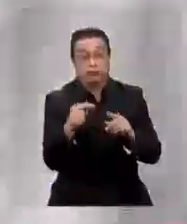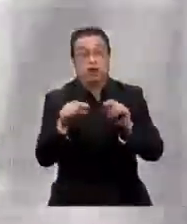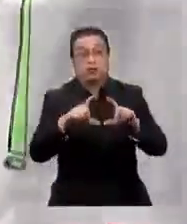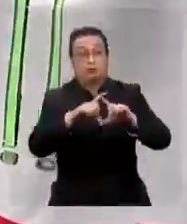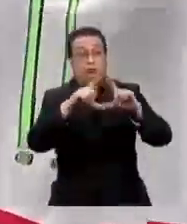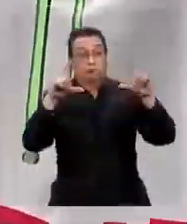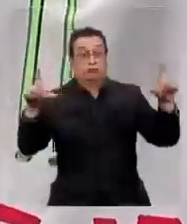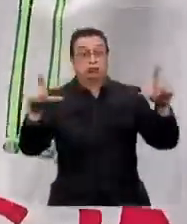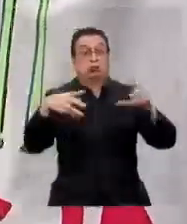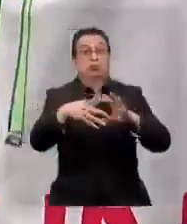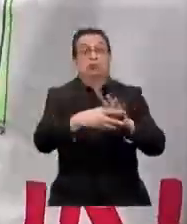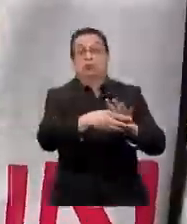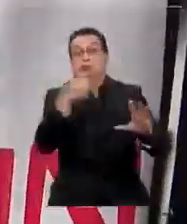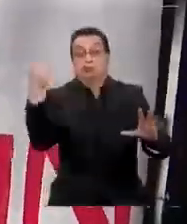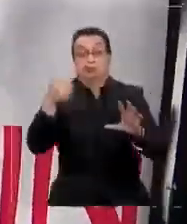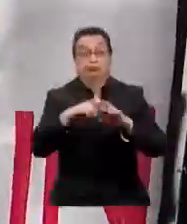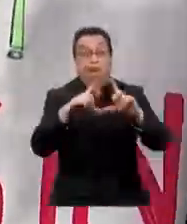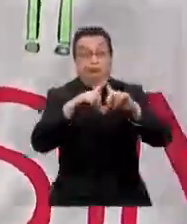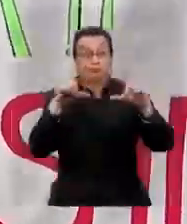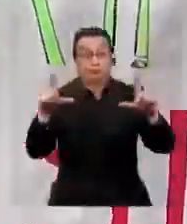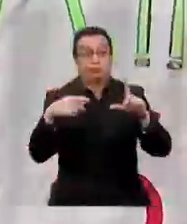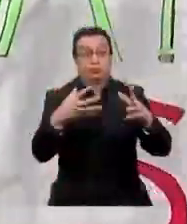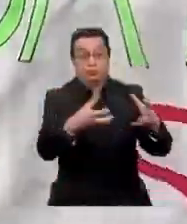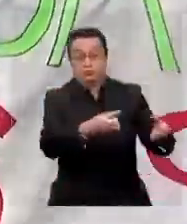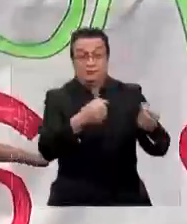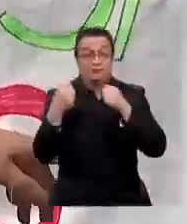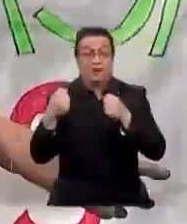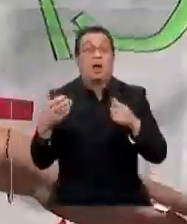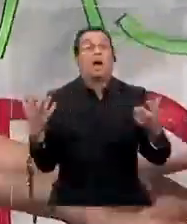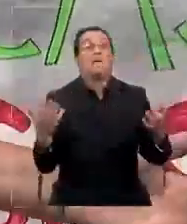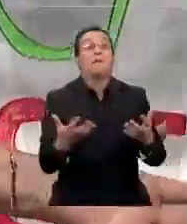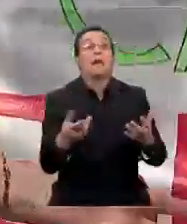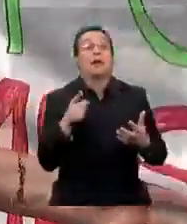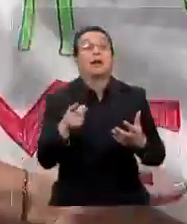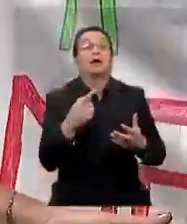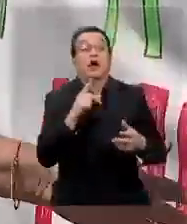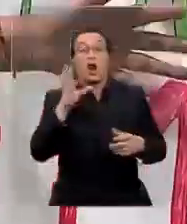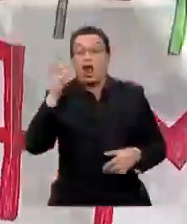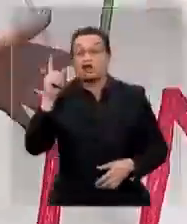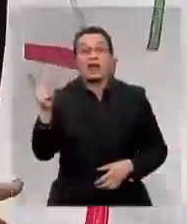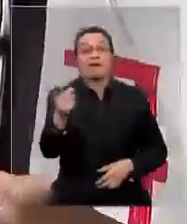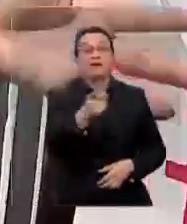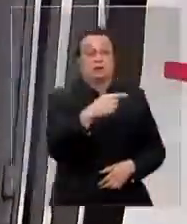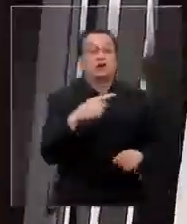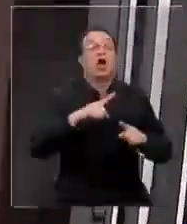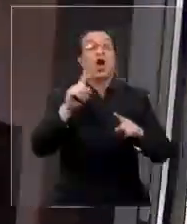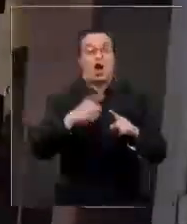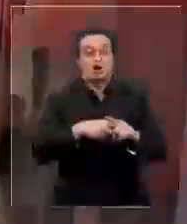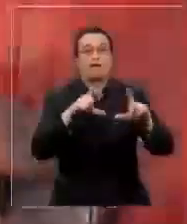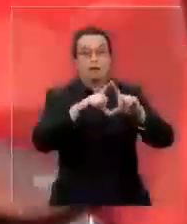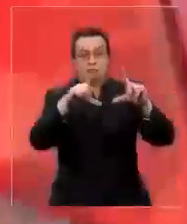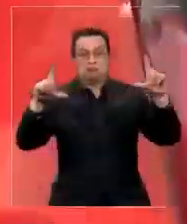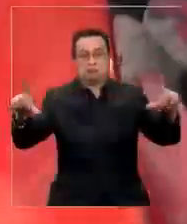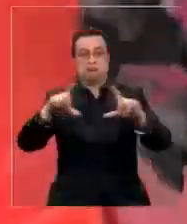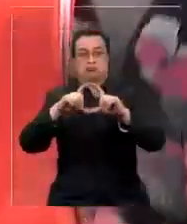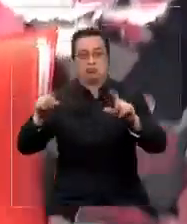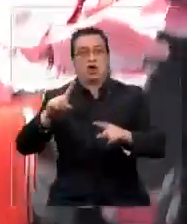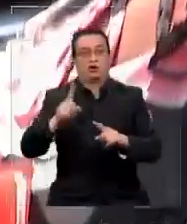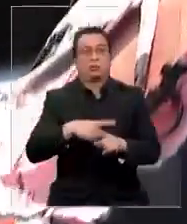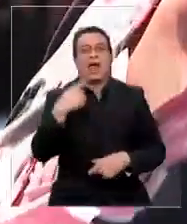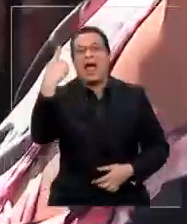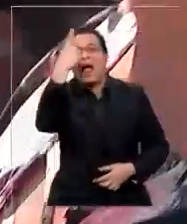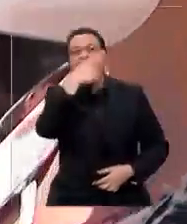día porque como la saco para que nadie supiera entonces yo puse de nuevo cartel en mi cara